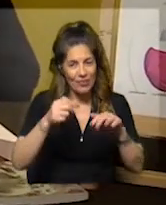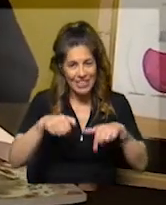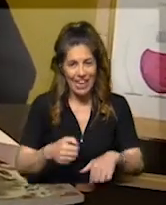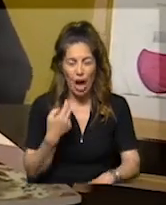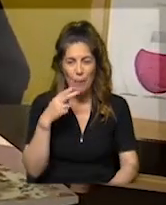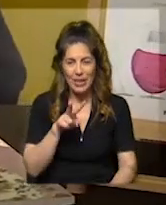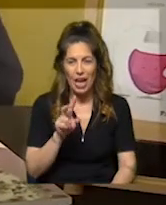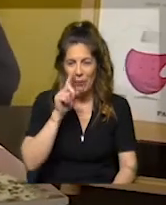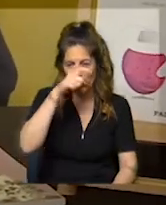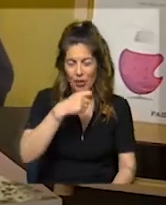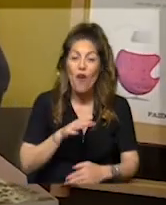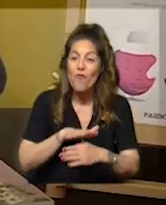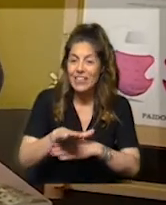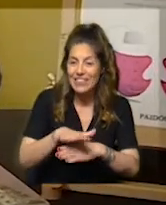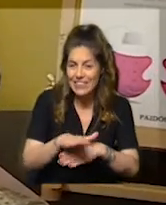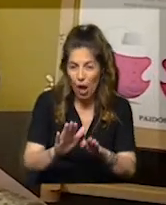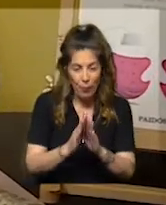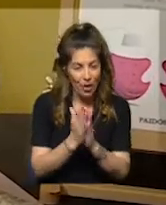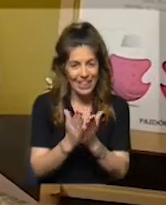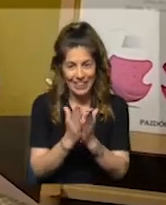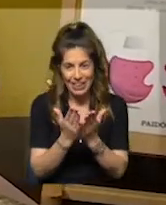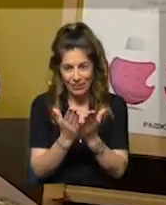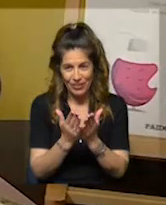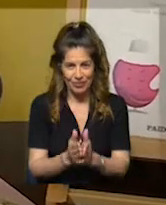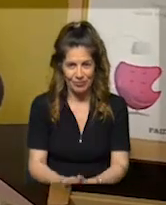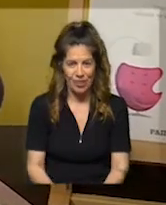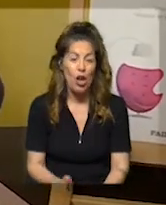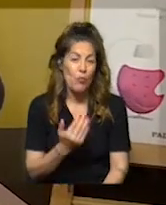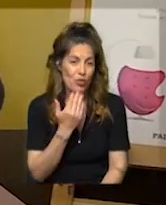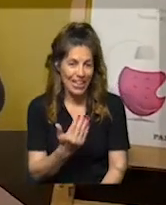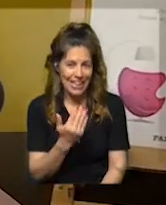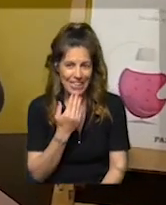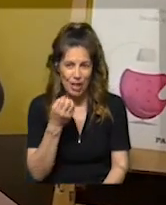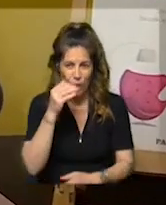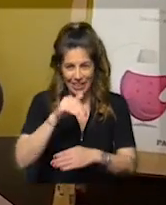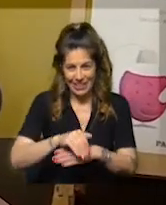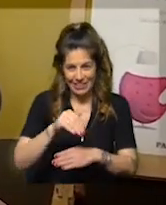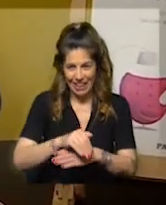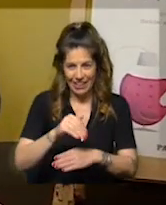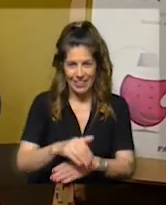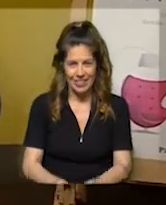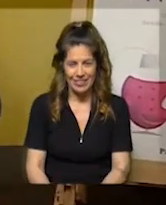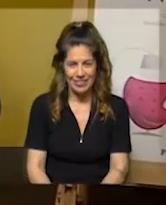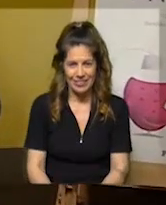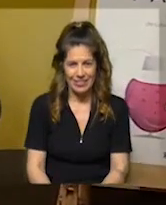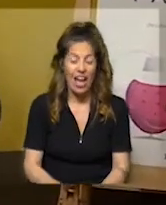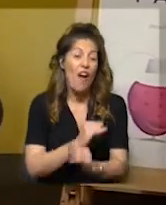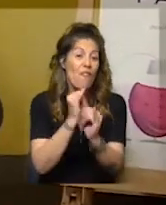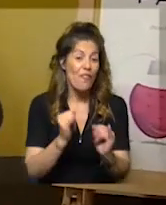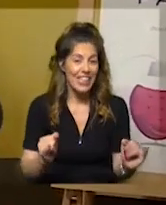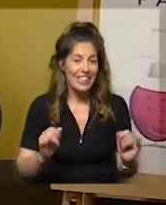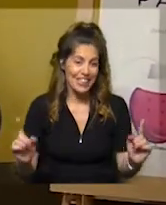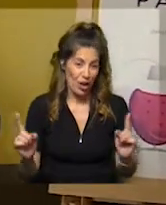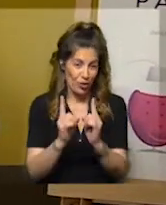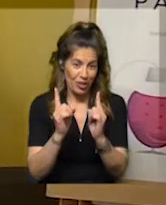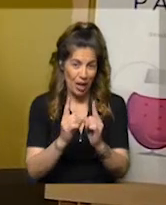bueno Felicidades por este libro que que ya tiene su recorrido muchas gracias buenas tardes Muchas gracias eh feliz de encontrarme